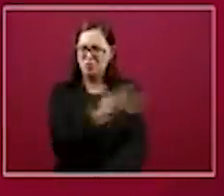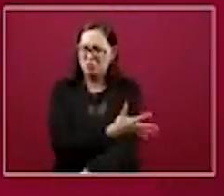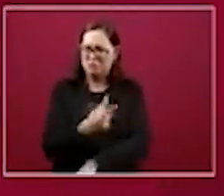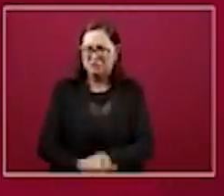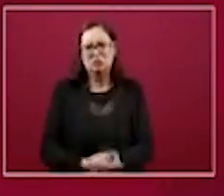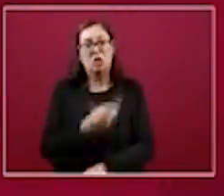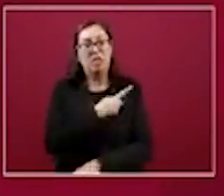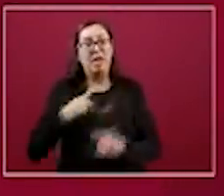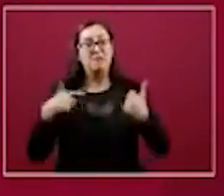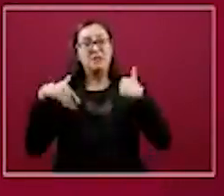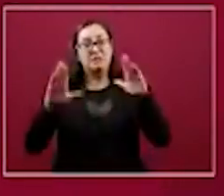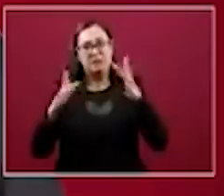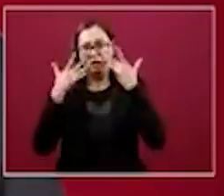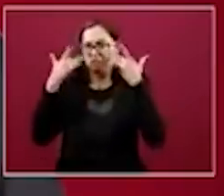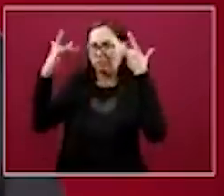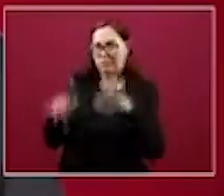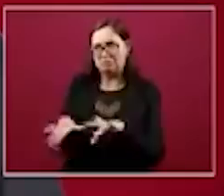ya me voy,